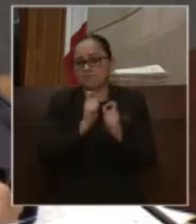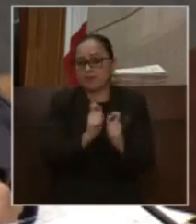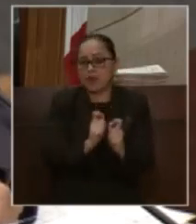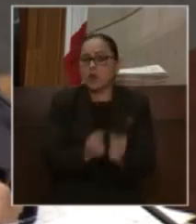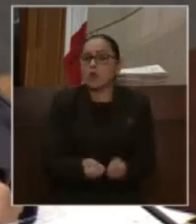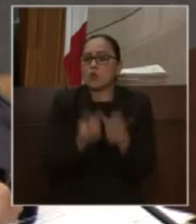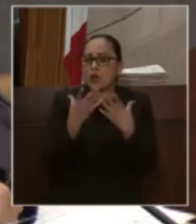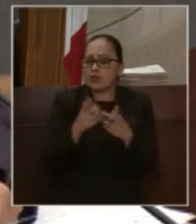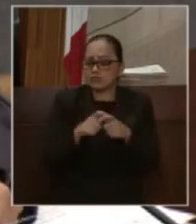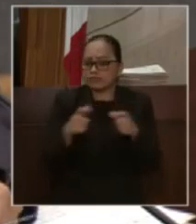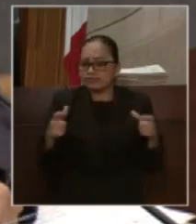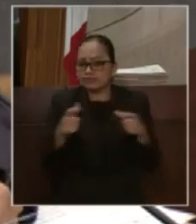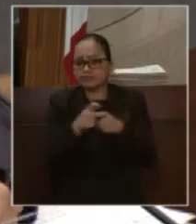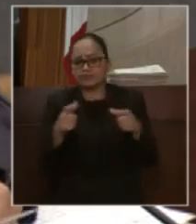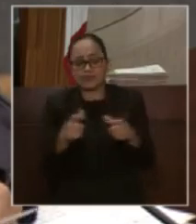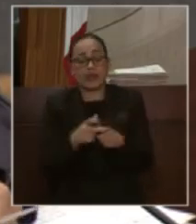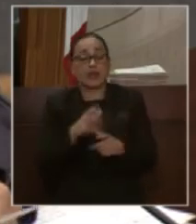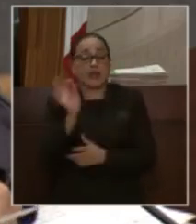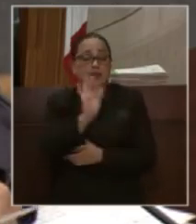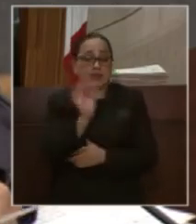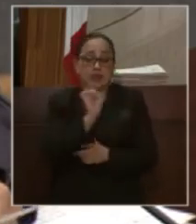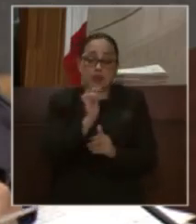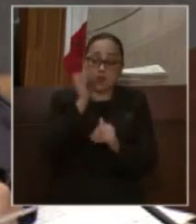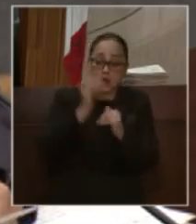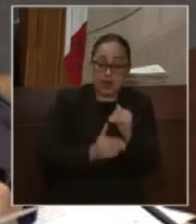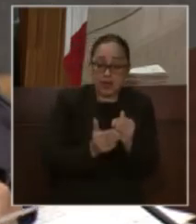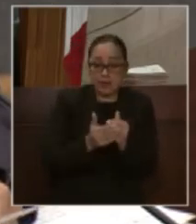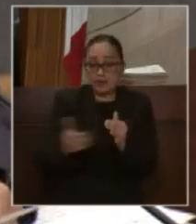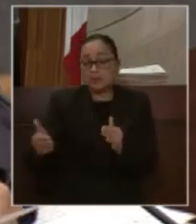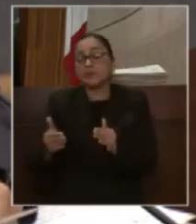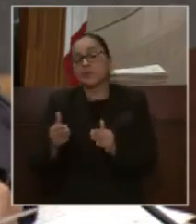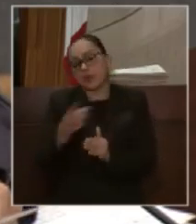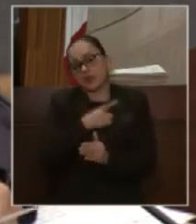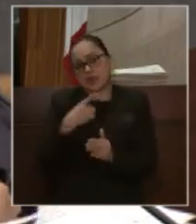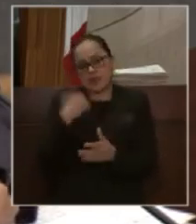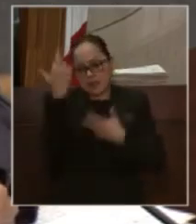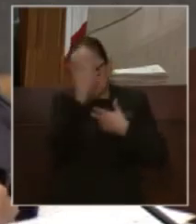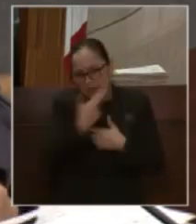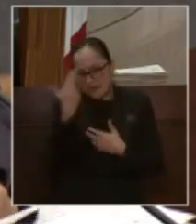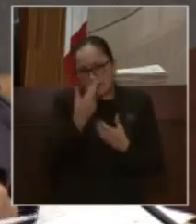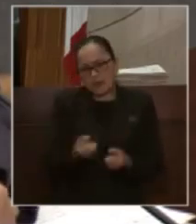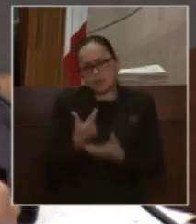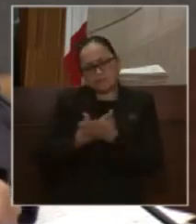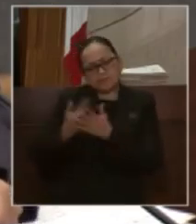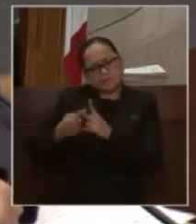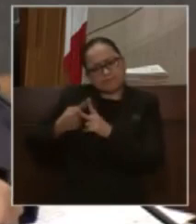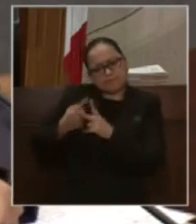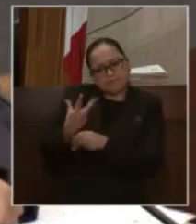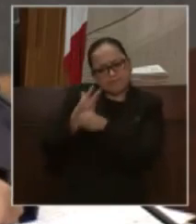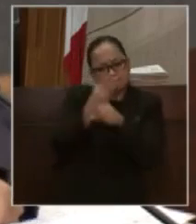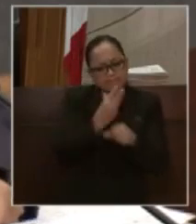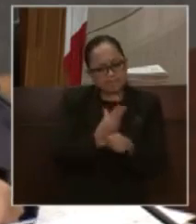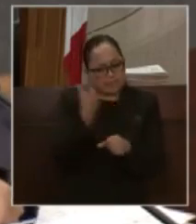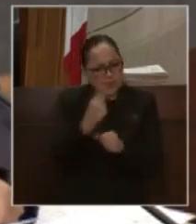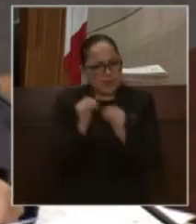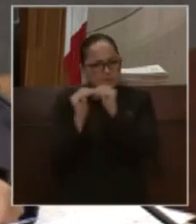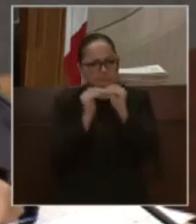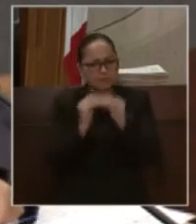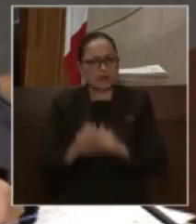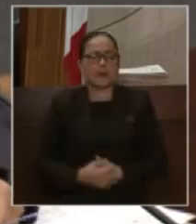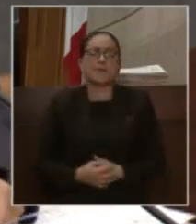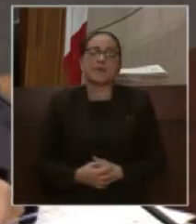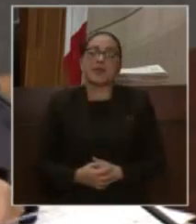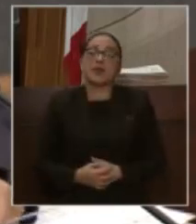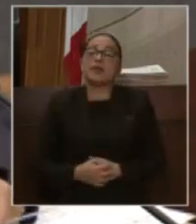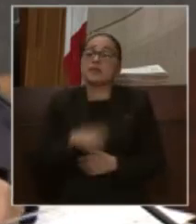en tanto que la subrepresentación se efectúa solo al concluir el procedimiento y se realizan las compensaciones respectivas. Por otro lado, se propone